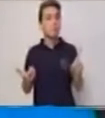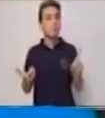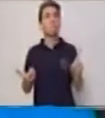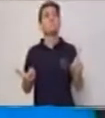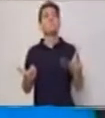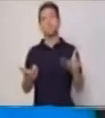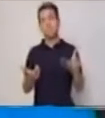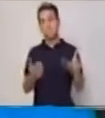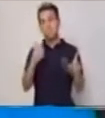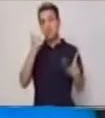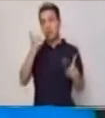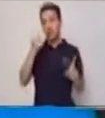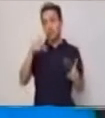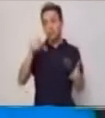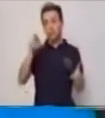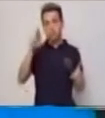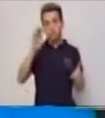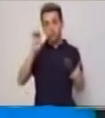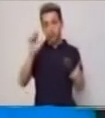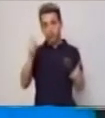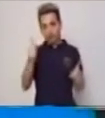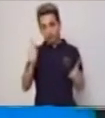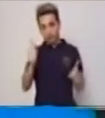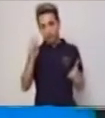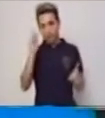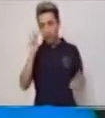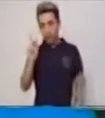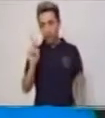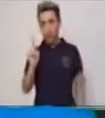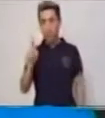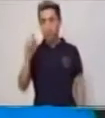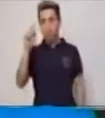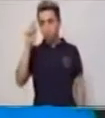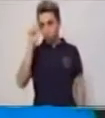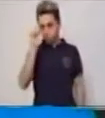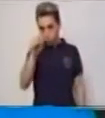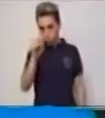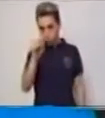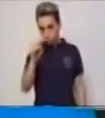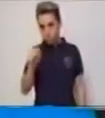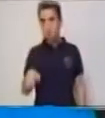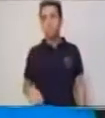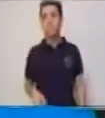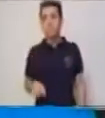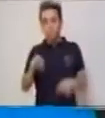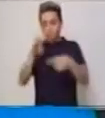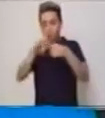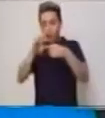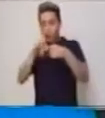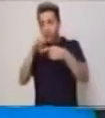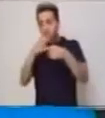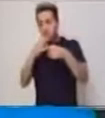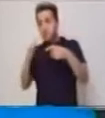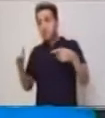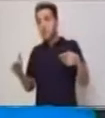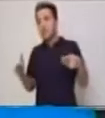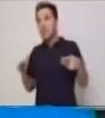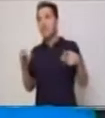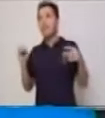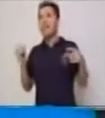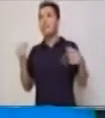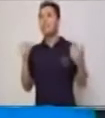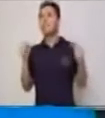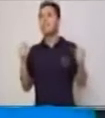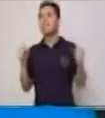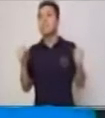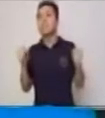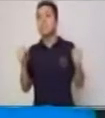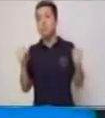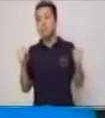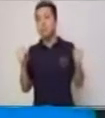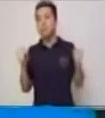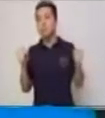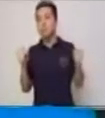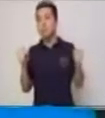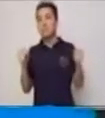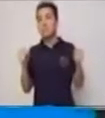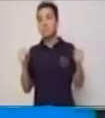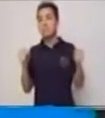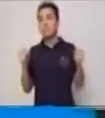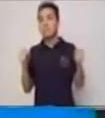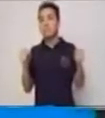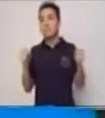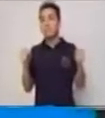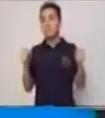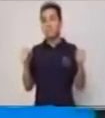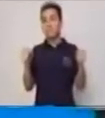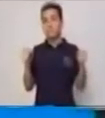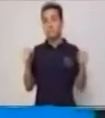Andrea y tú, ese es el sujeto. Y el predicado va a ser lo que está haciendo Andrea o lo que están haciendo